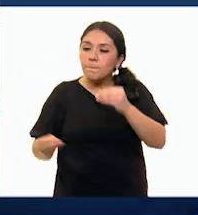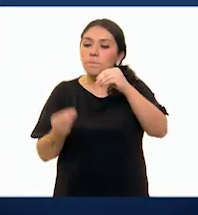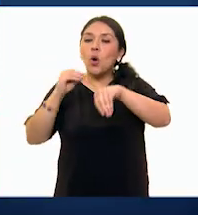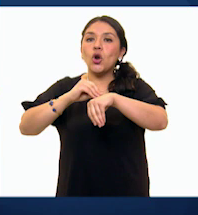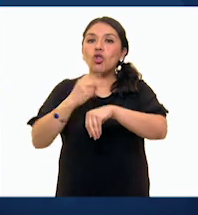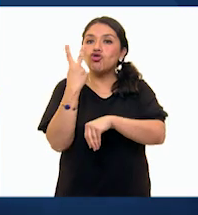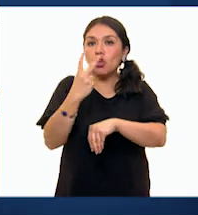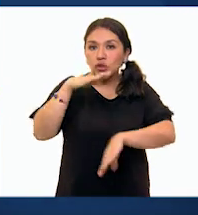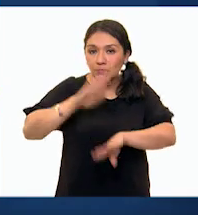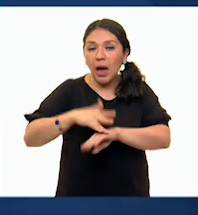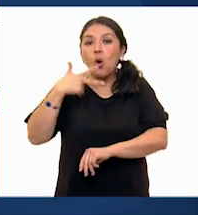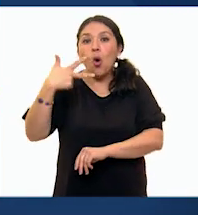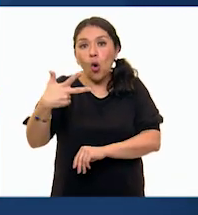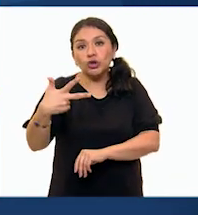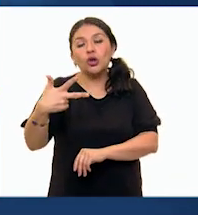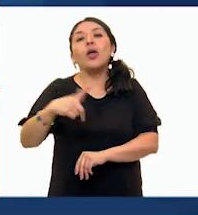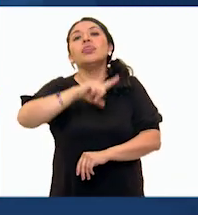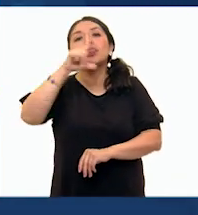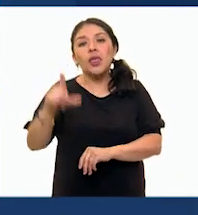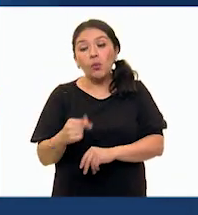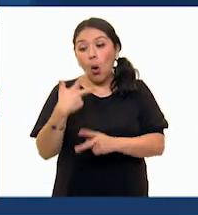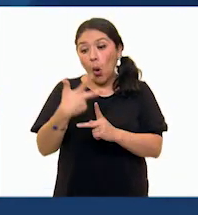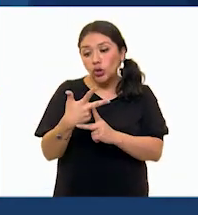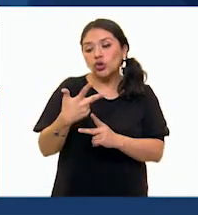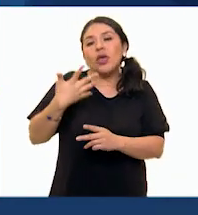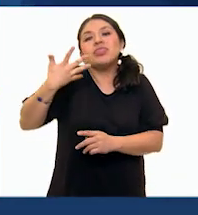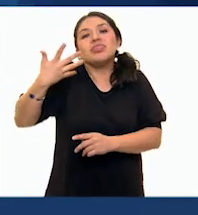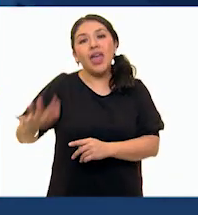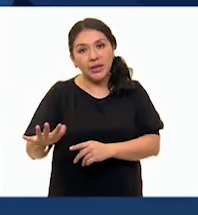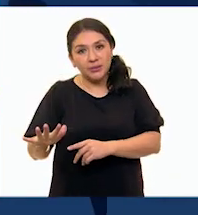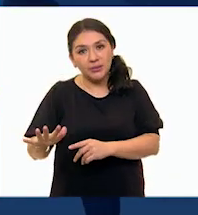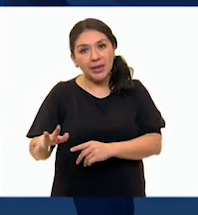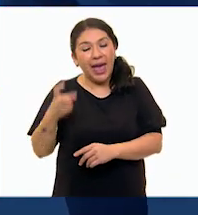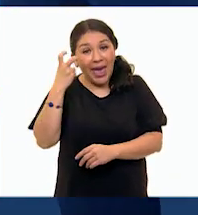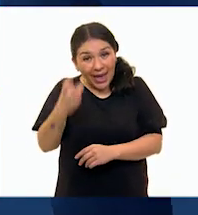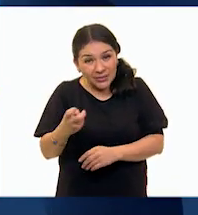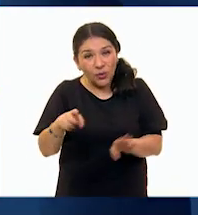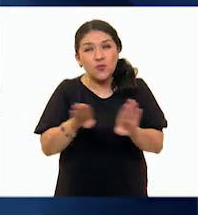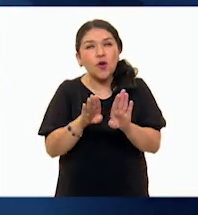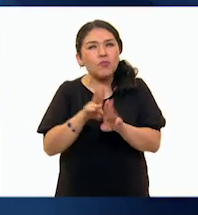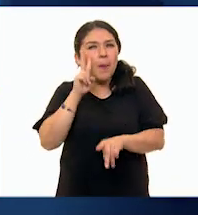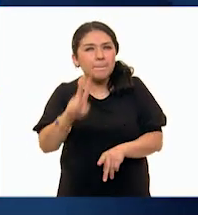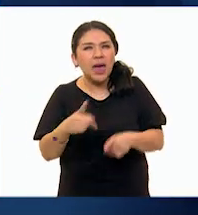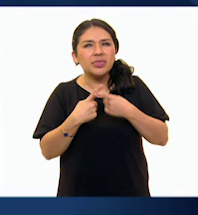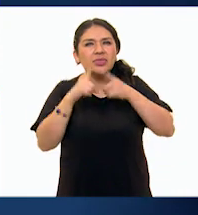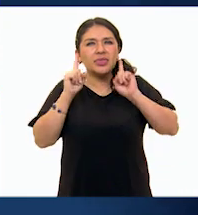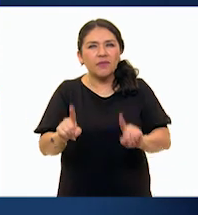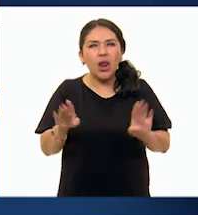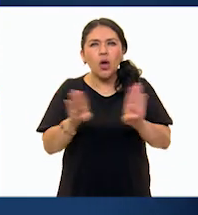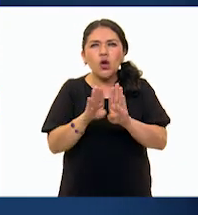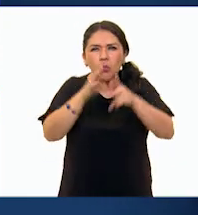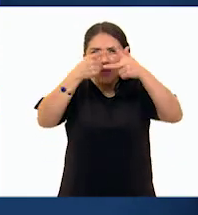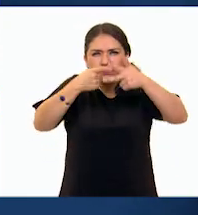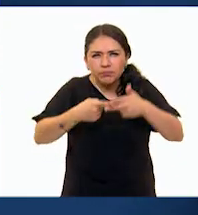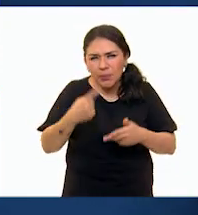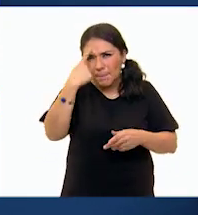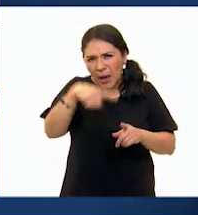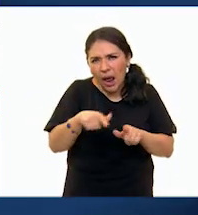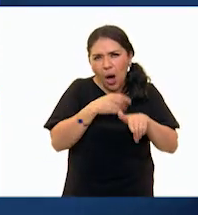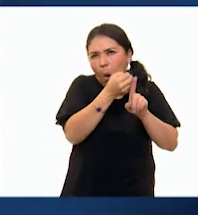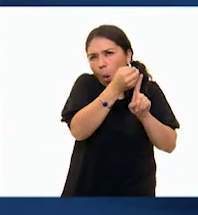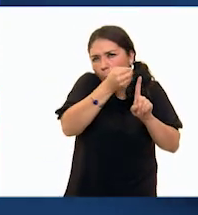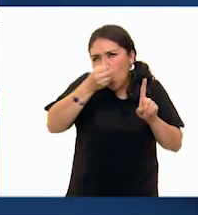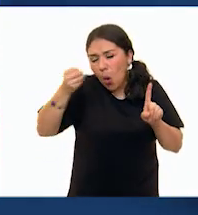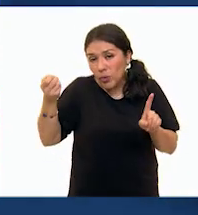cerillos, enseguida aumentamos de 8 a 10. Entonces, la diferencia entre dos términos consecutivos de